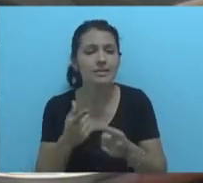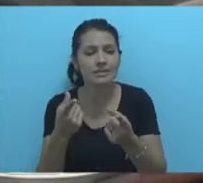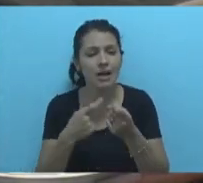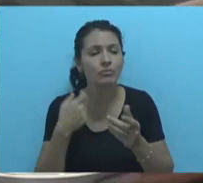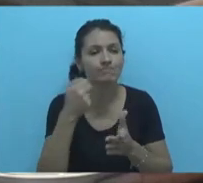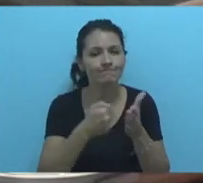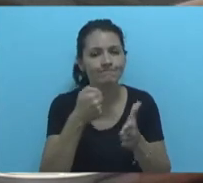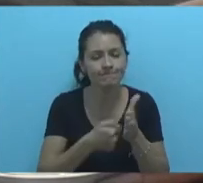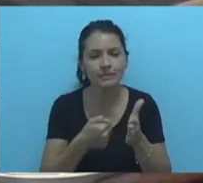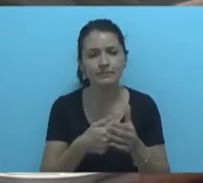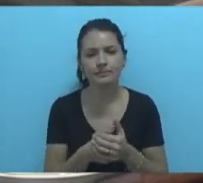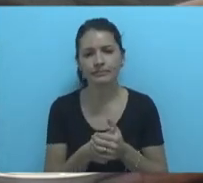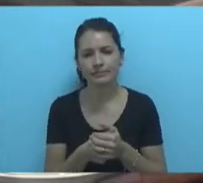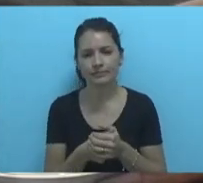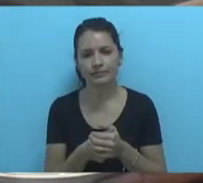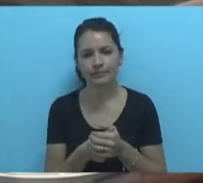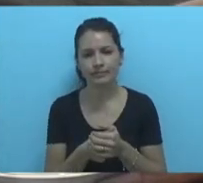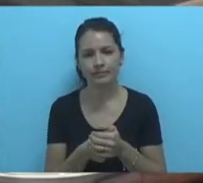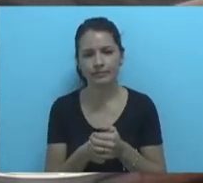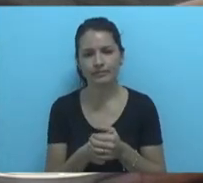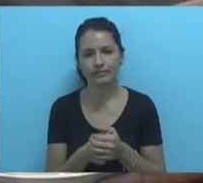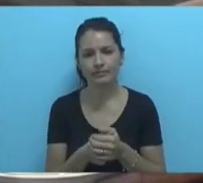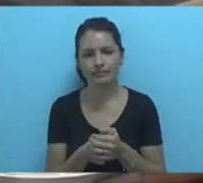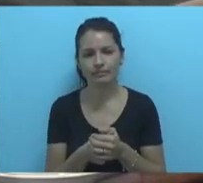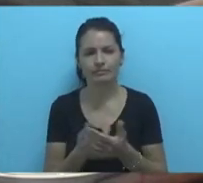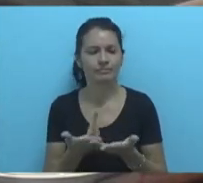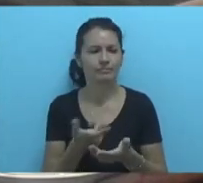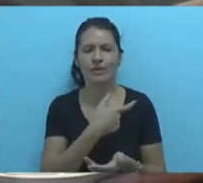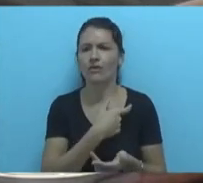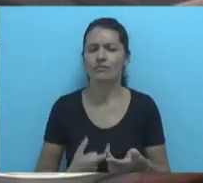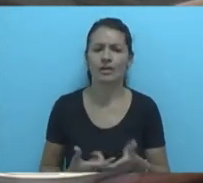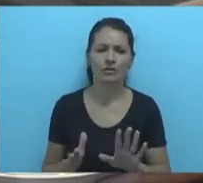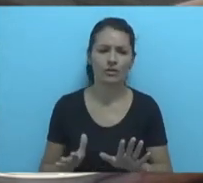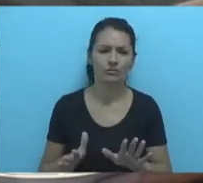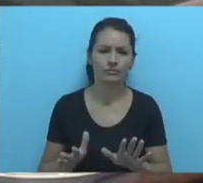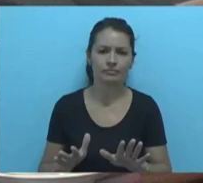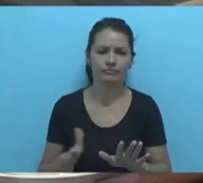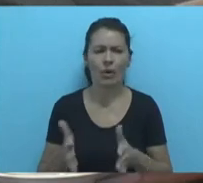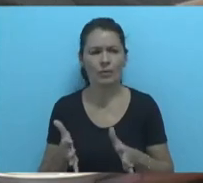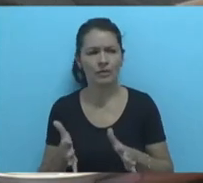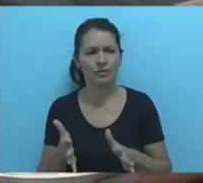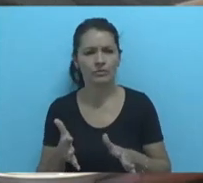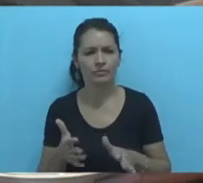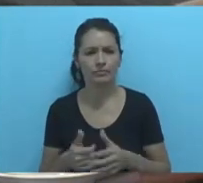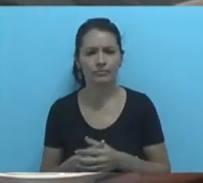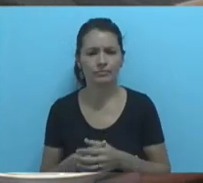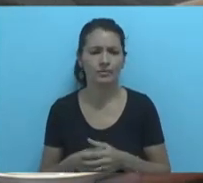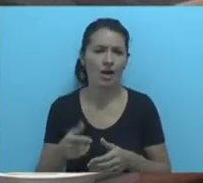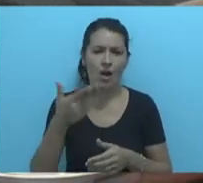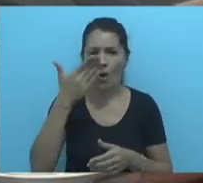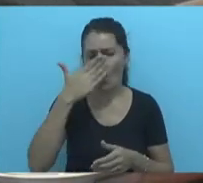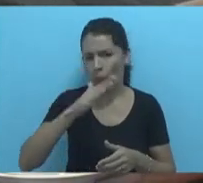son las coincidencias, porque en realidad hacemos la salvedad que ningún gobierno de los últimos, por lo menos que hemos tenido, han